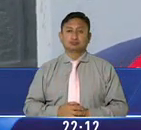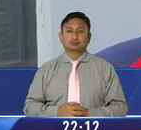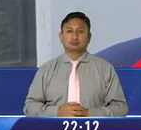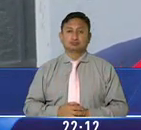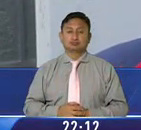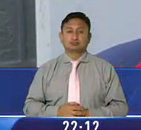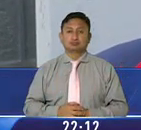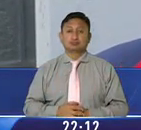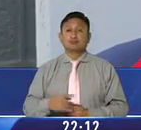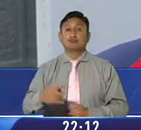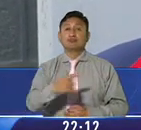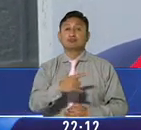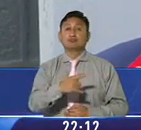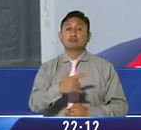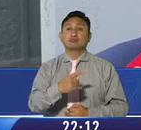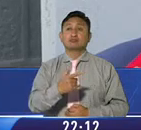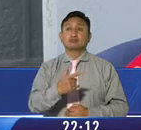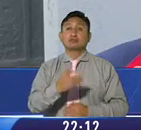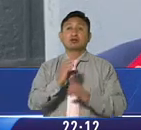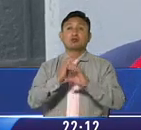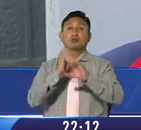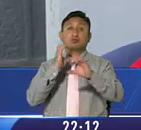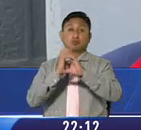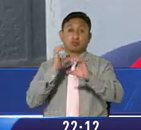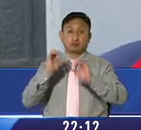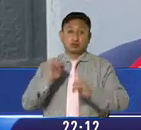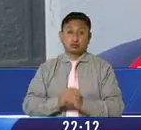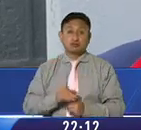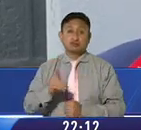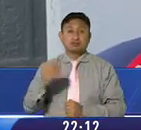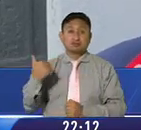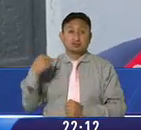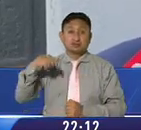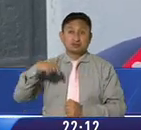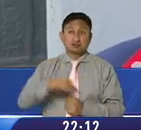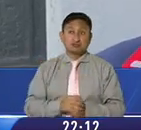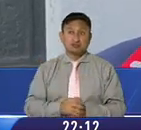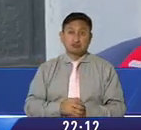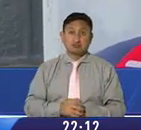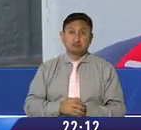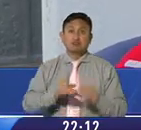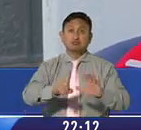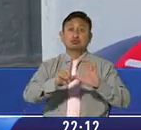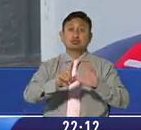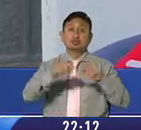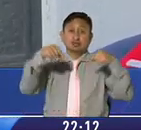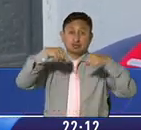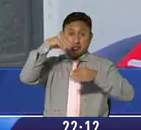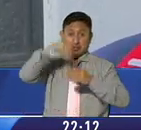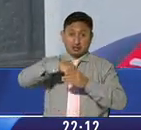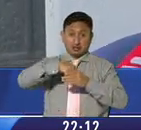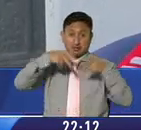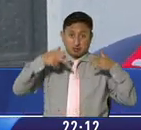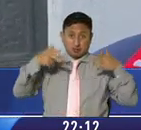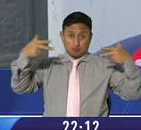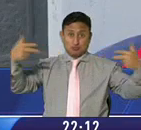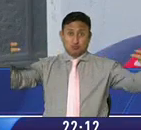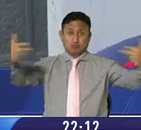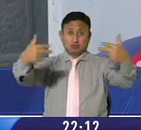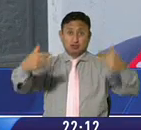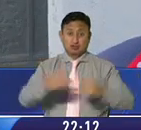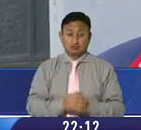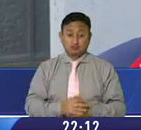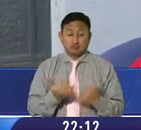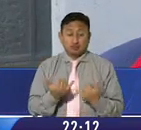este vehículo de esa Transandina tiene alrededor de 6 cámaras en el vehículo. Ya